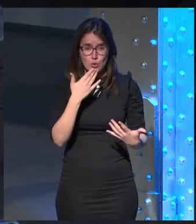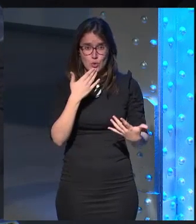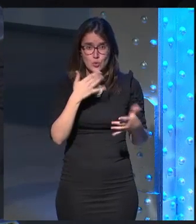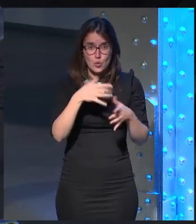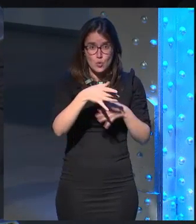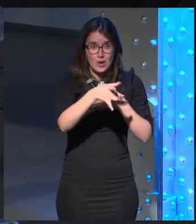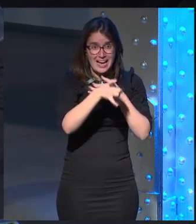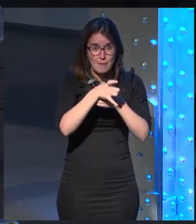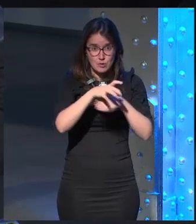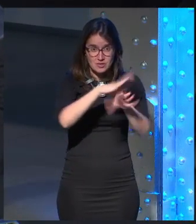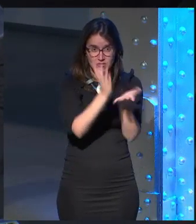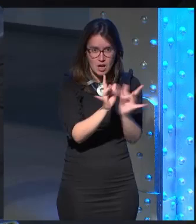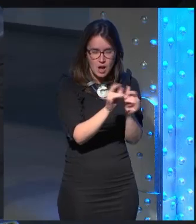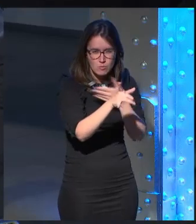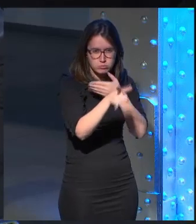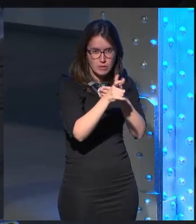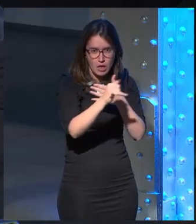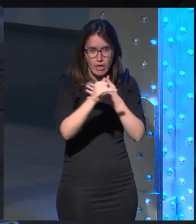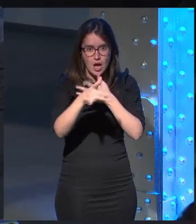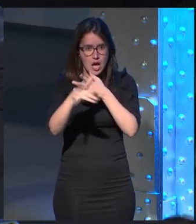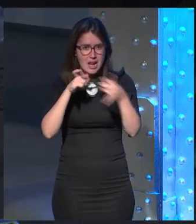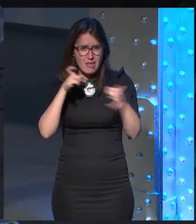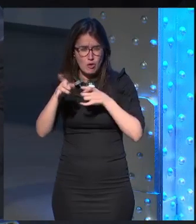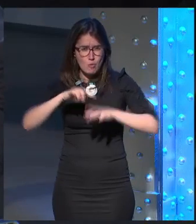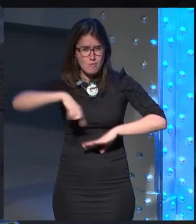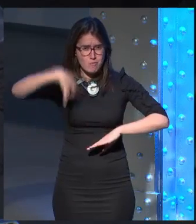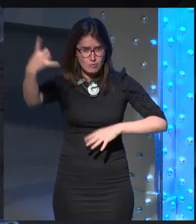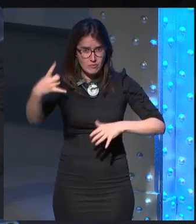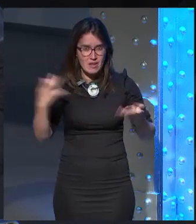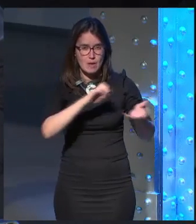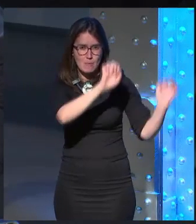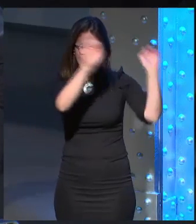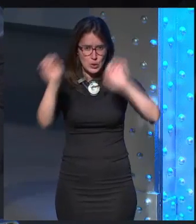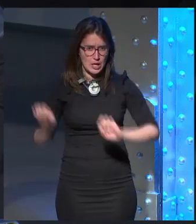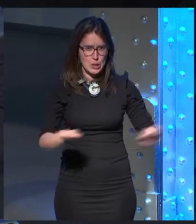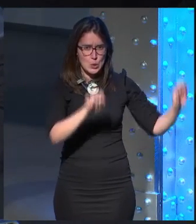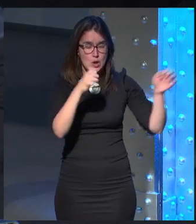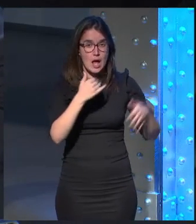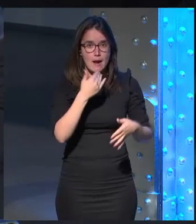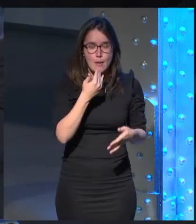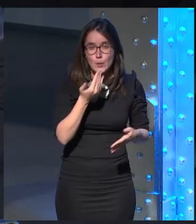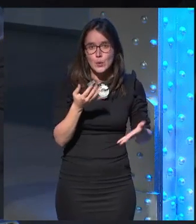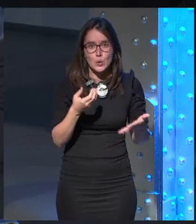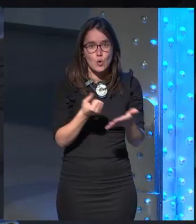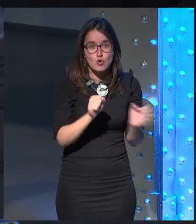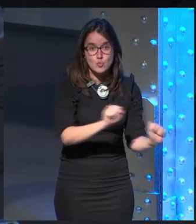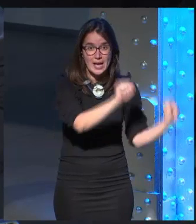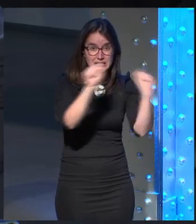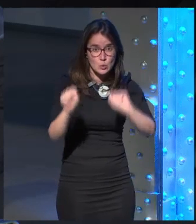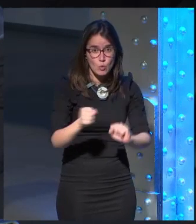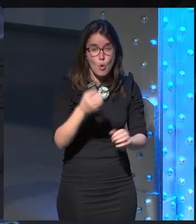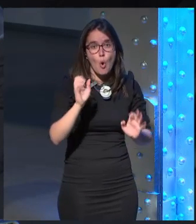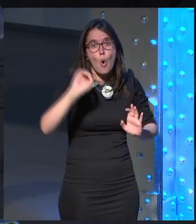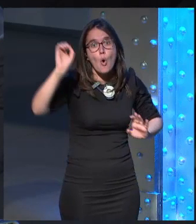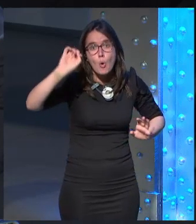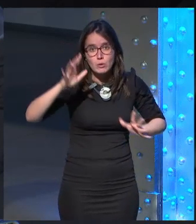campo magnético de la Tierra, tienes más radiaciones y te tienes que proteger, ya sea con algún tipo de escudo o a lo